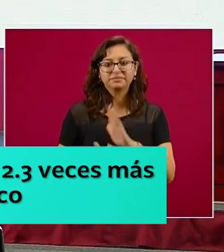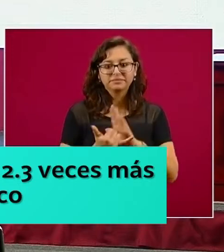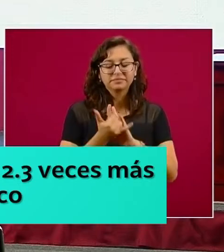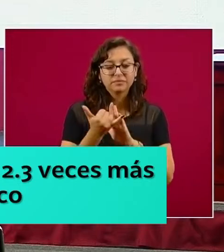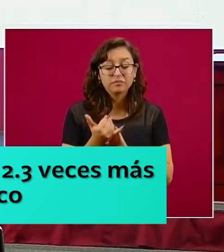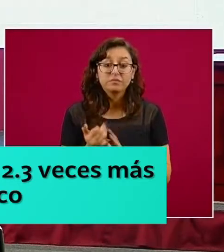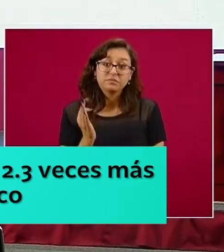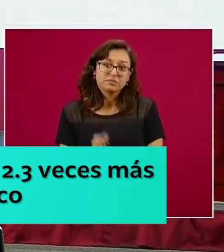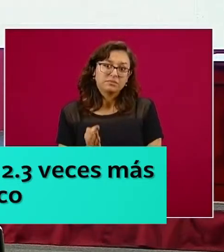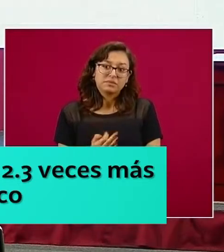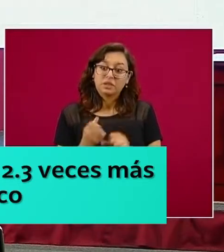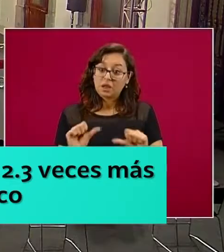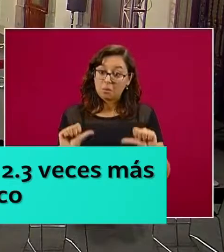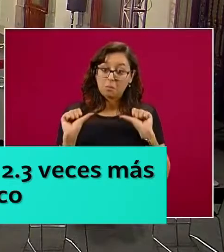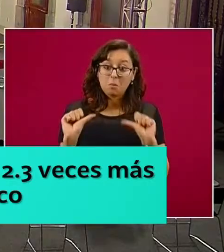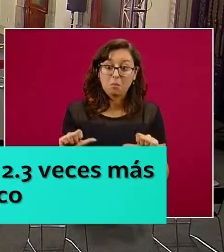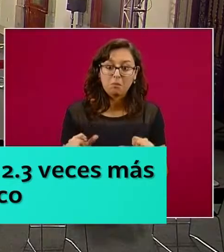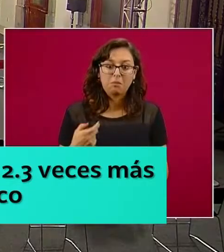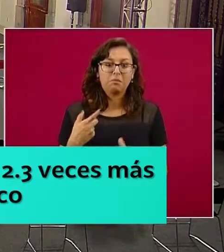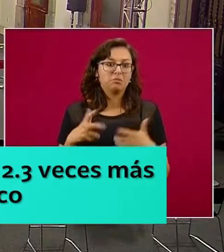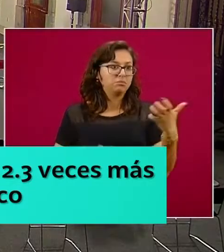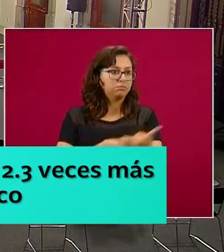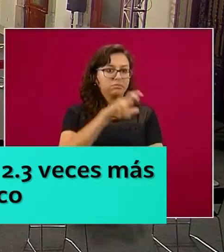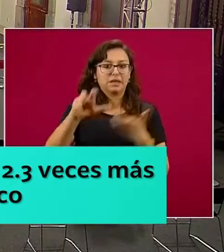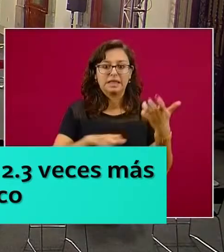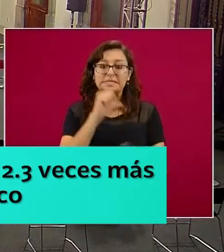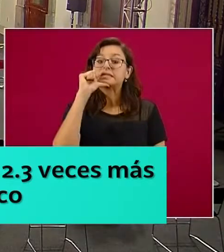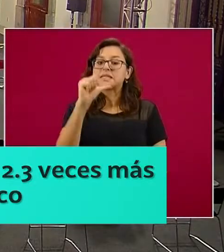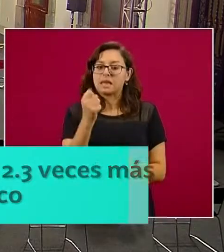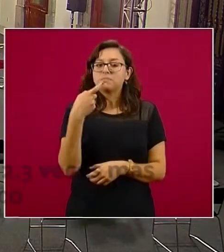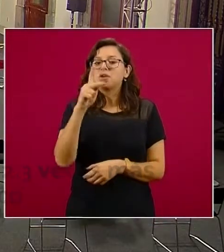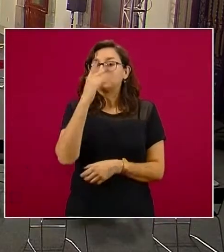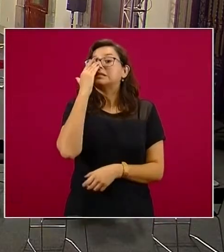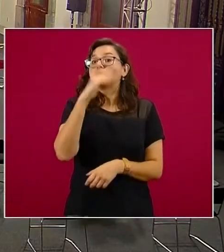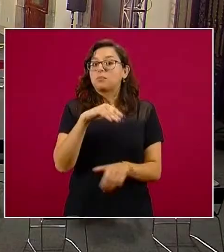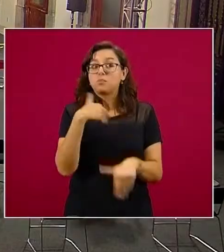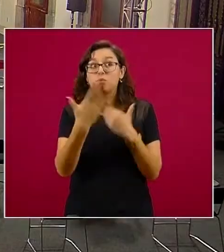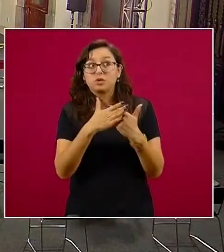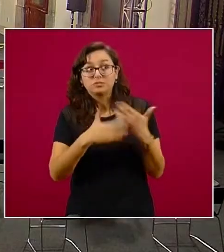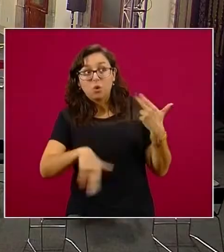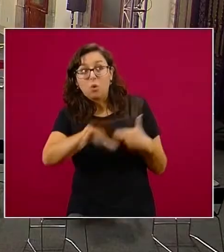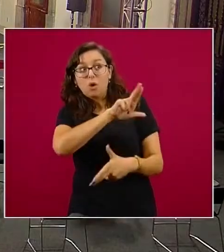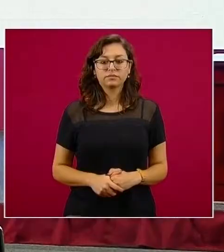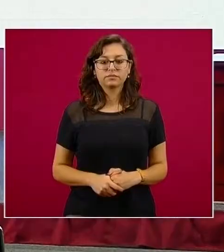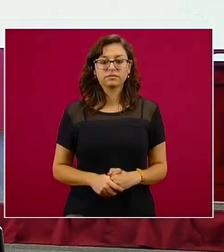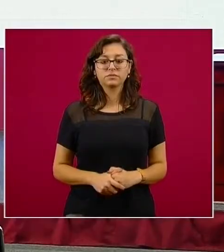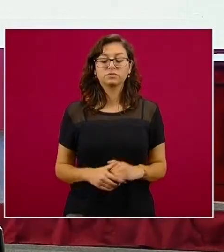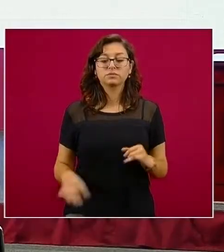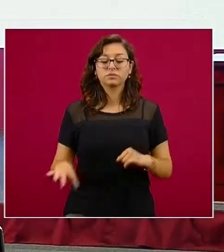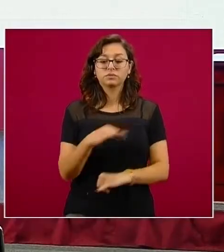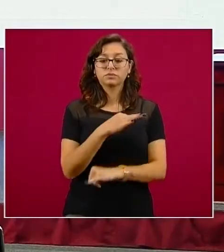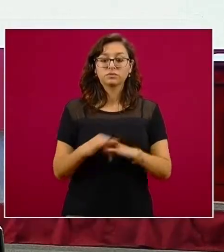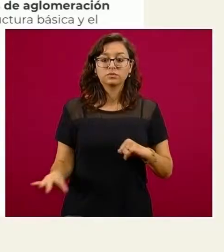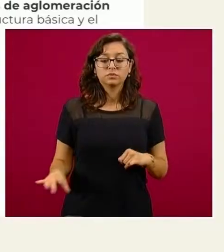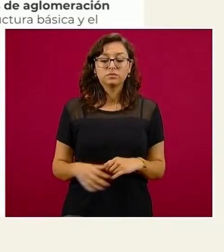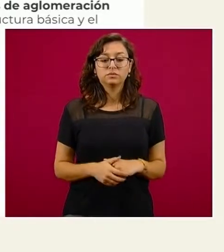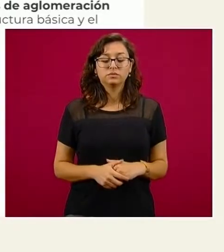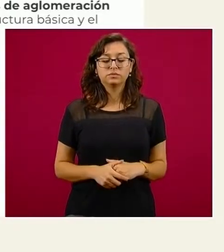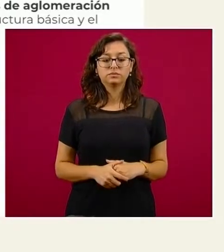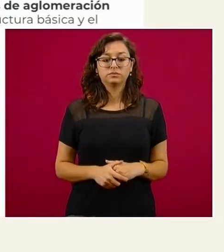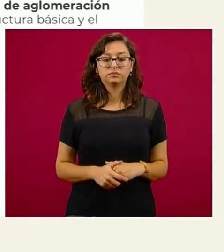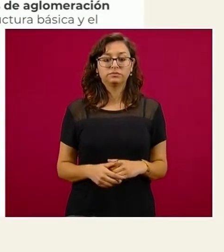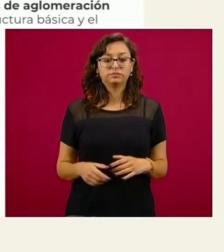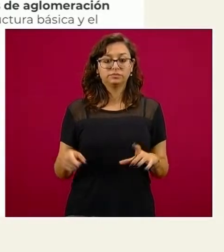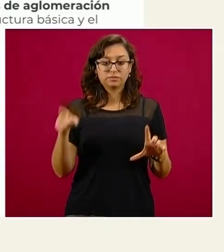y creado asentamientos irregulares en su periferia que a la larga le cuesta a un gobierno municipal hasta ocho veces más